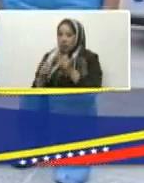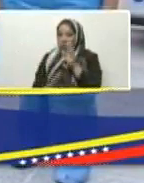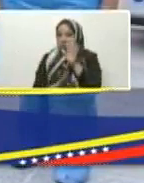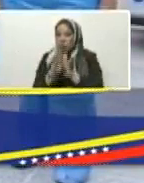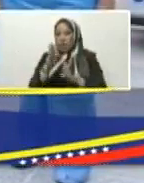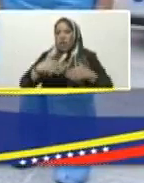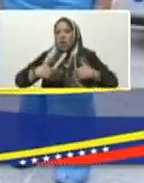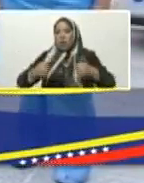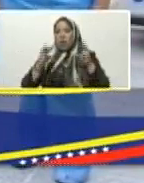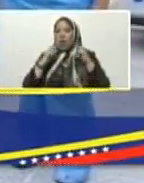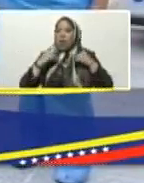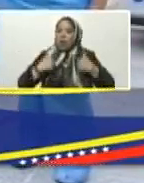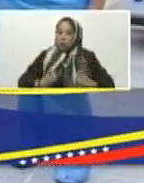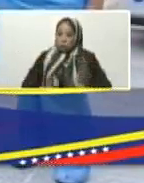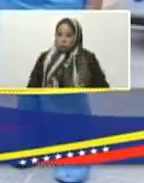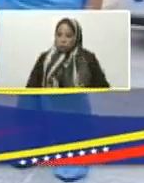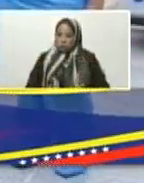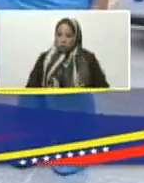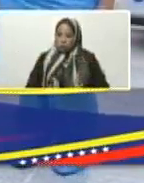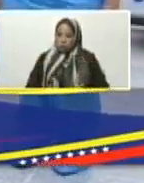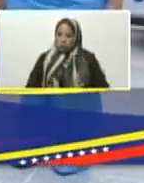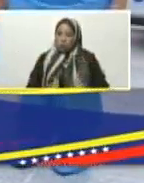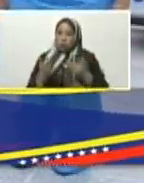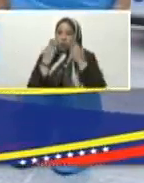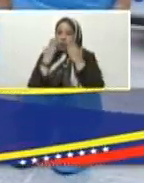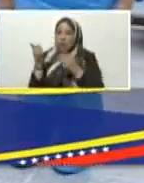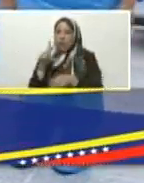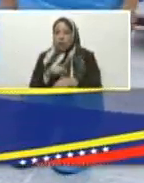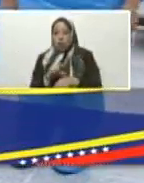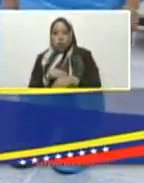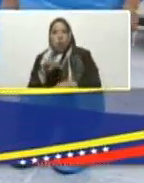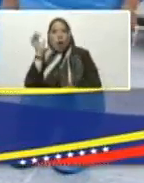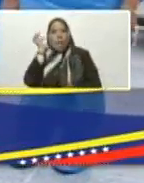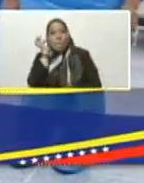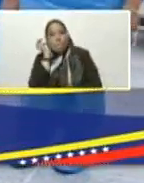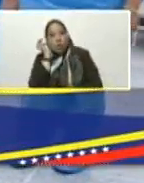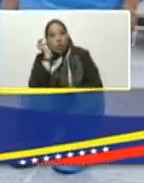recuperación. Yo lo voy a dejar con la doctora